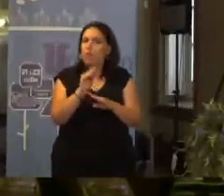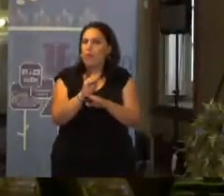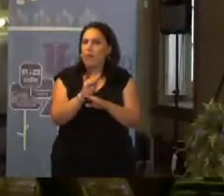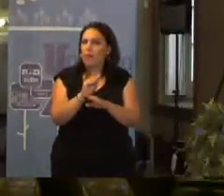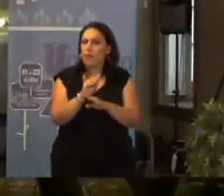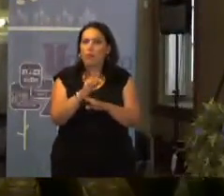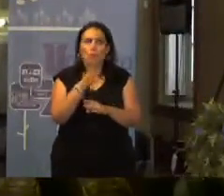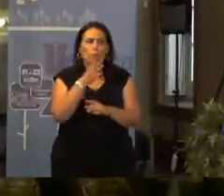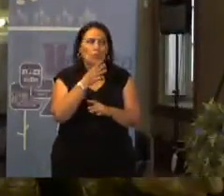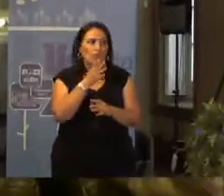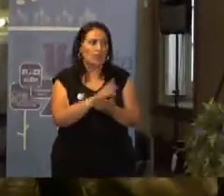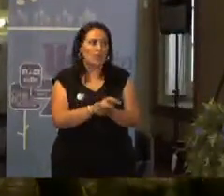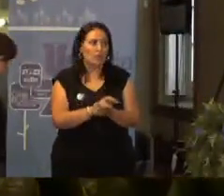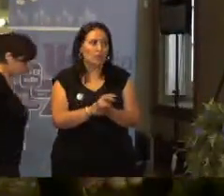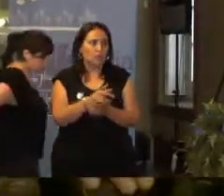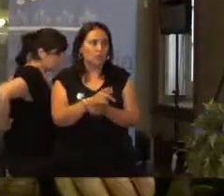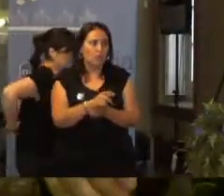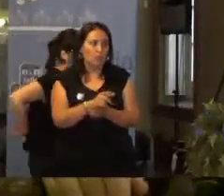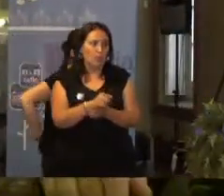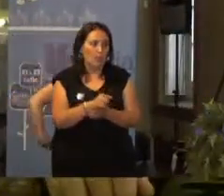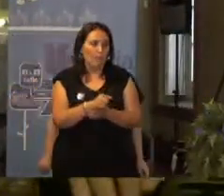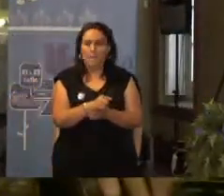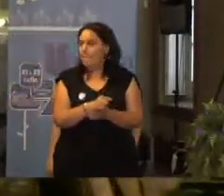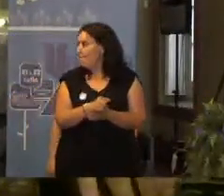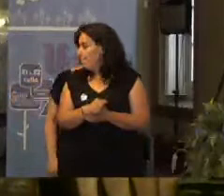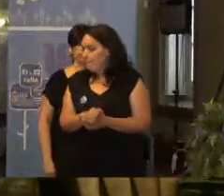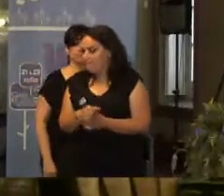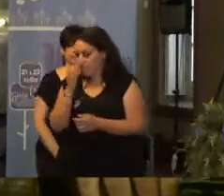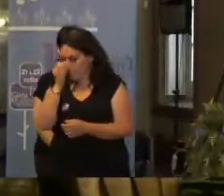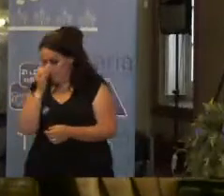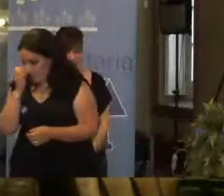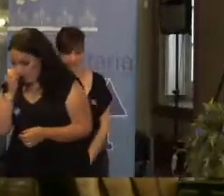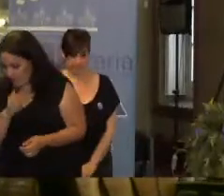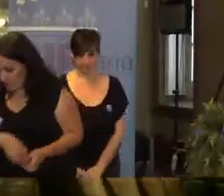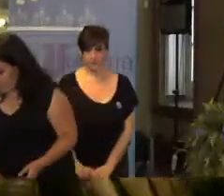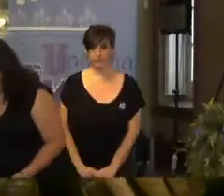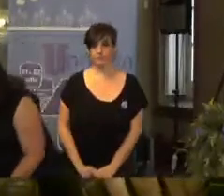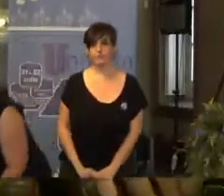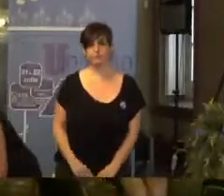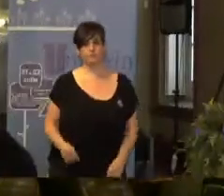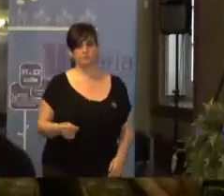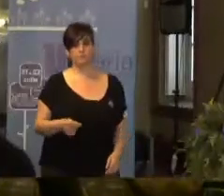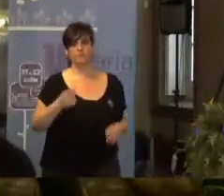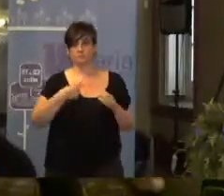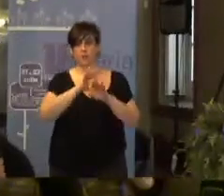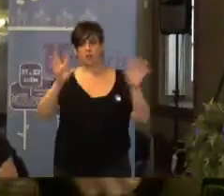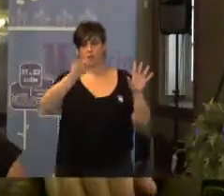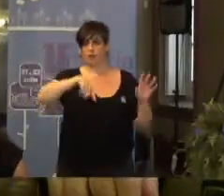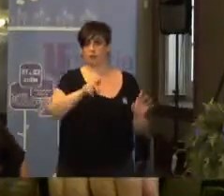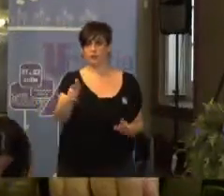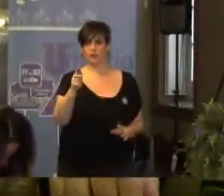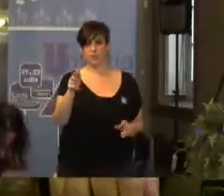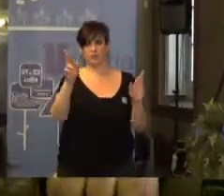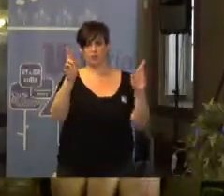digamos, agora, pois, iniciando un pouco, o que eu quería dicir, claro que temos dereito á esperanza, é